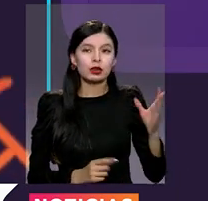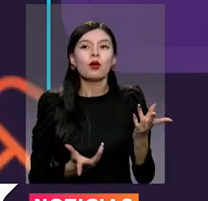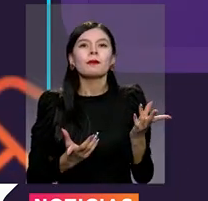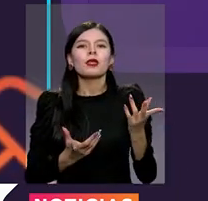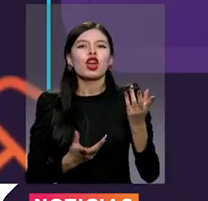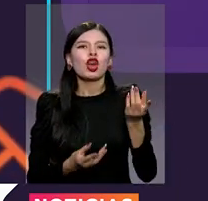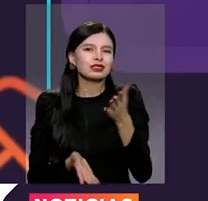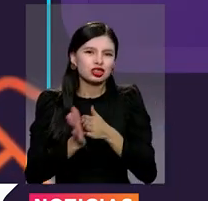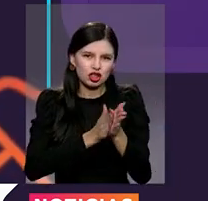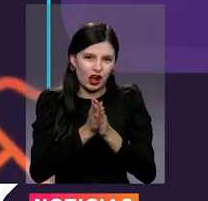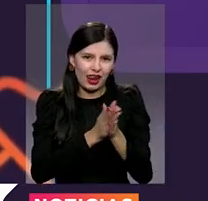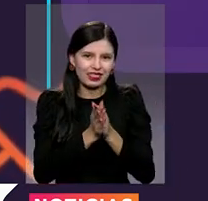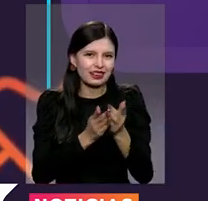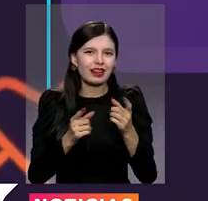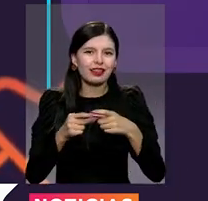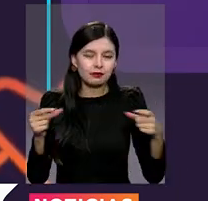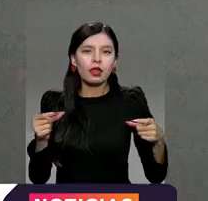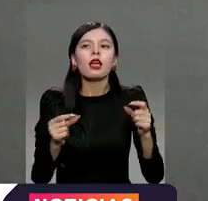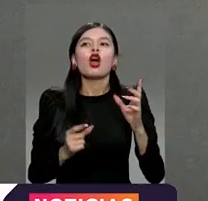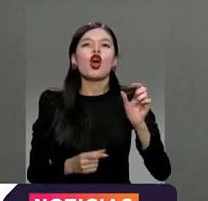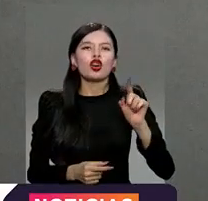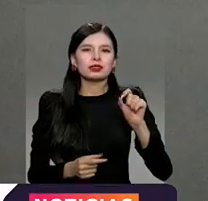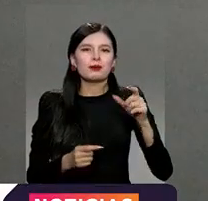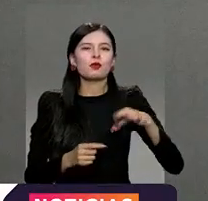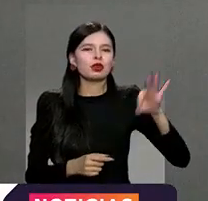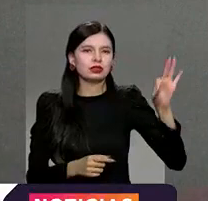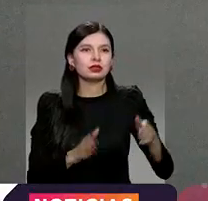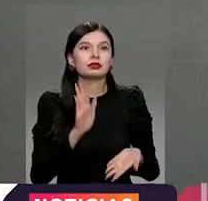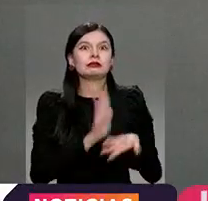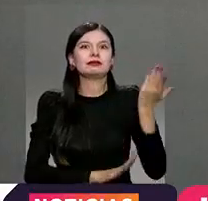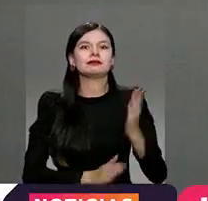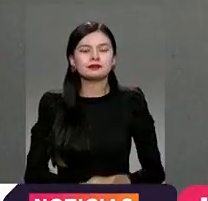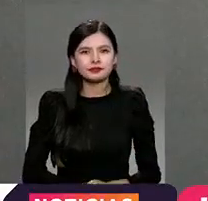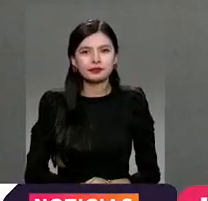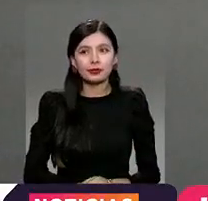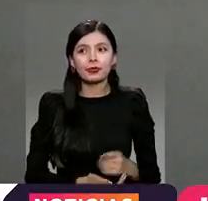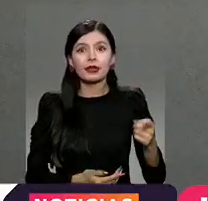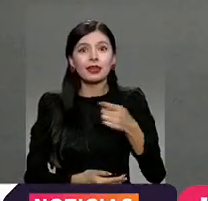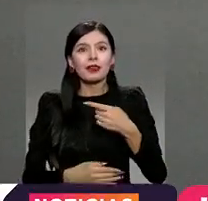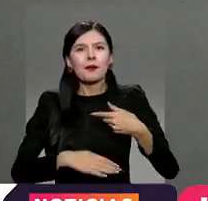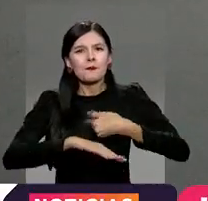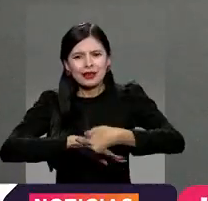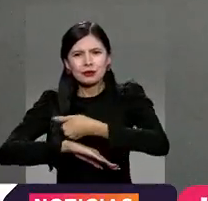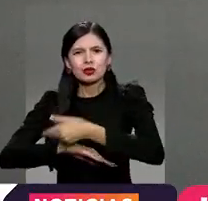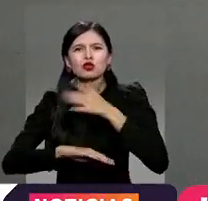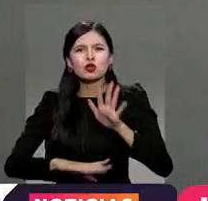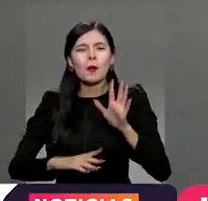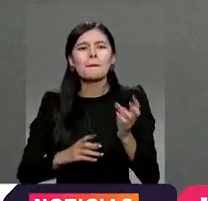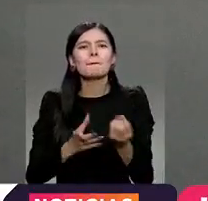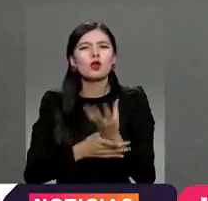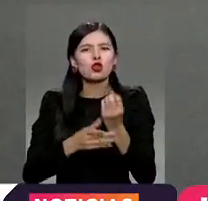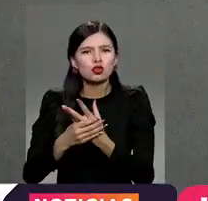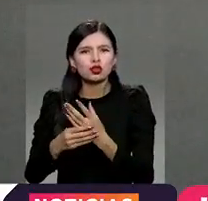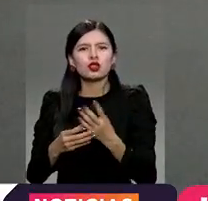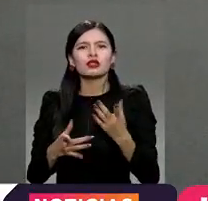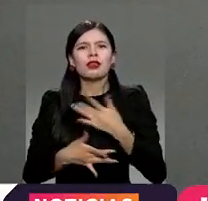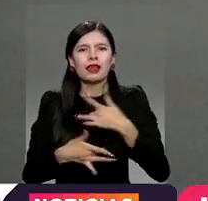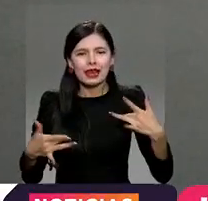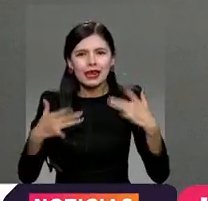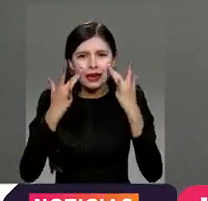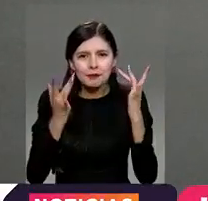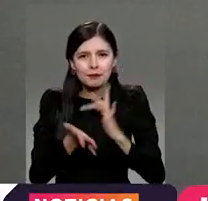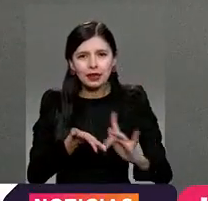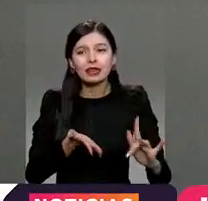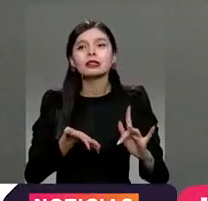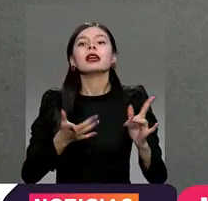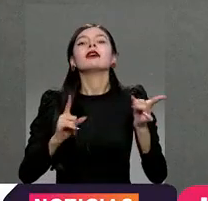como el chocolate van en aumento con 11%. La demanda de productos de higiene y alimentos no perecederos presentaron un